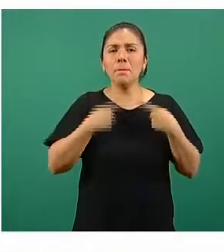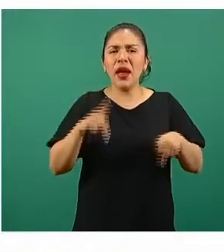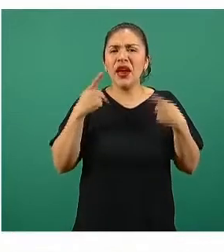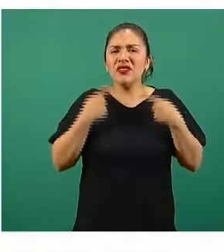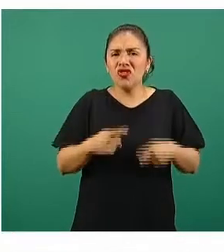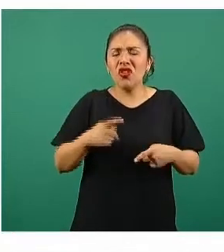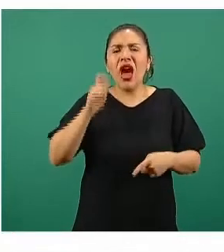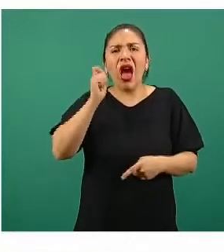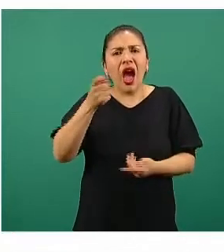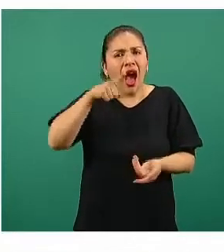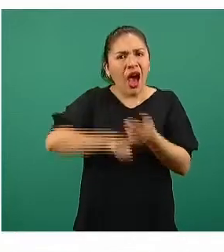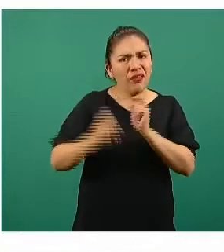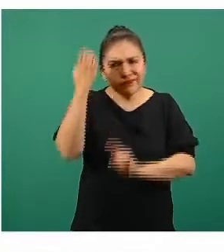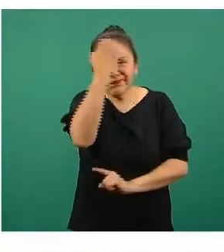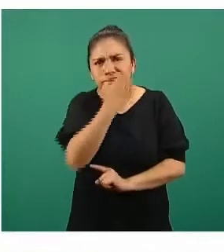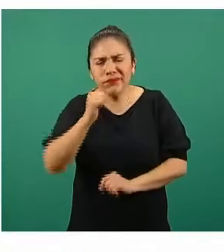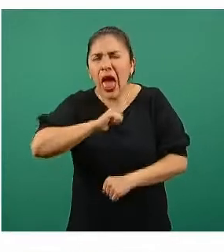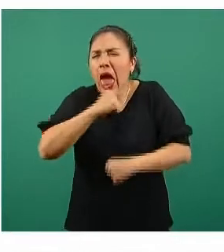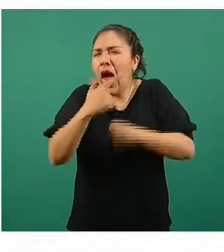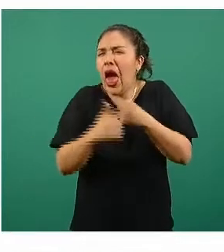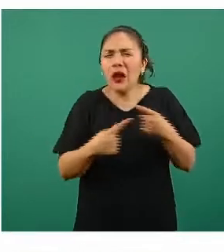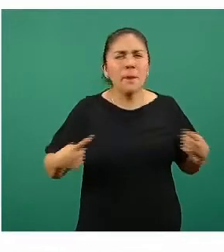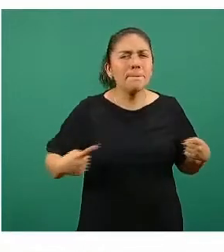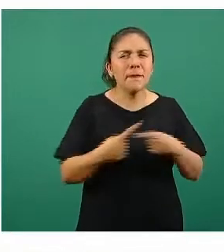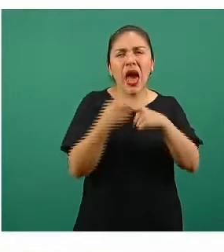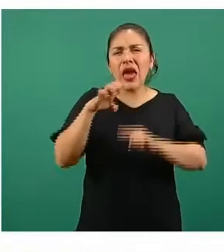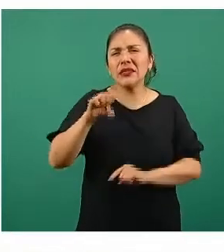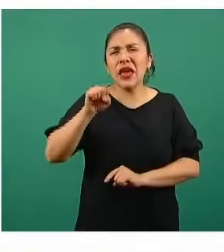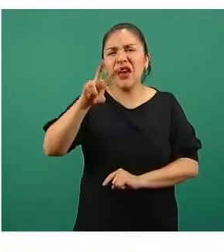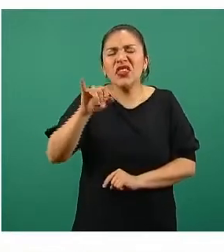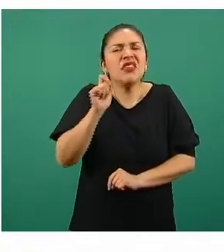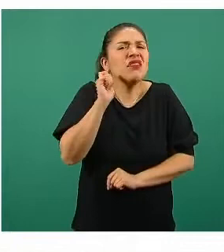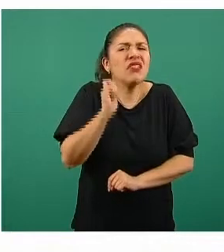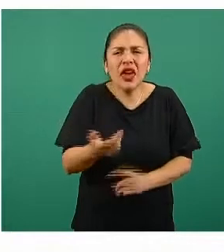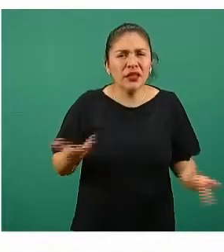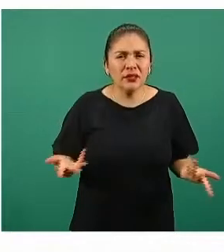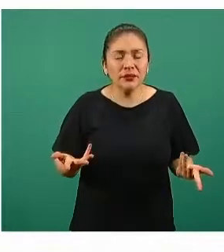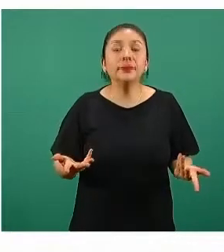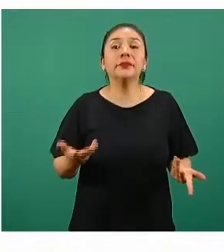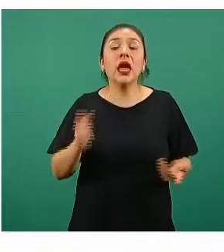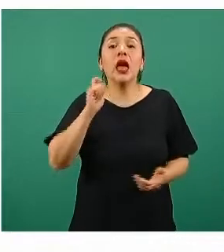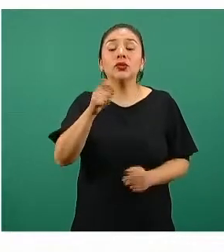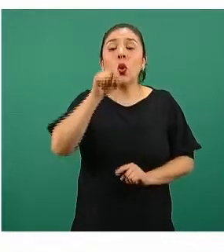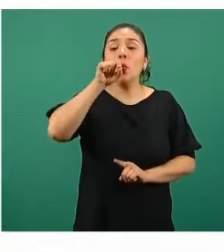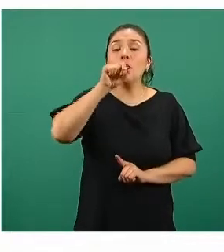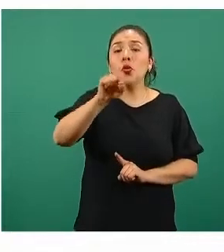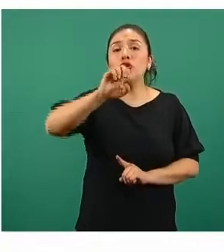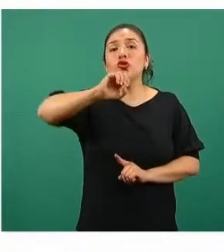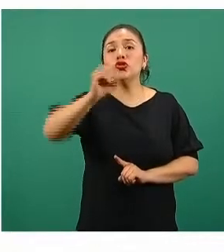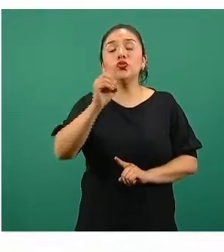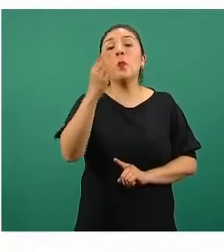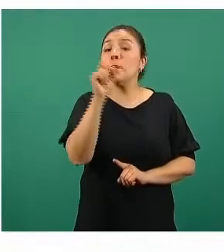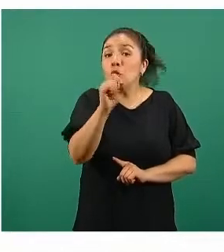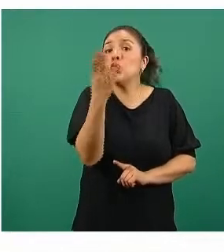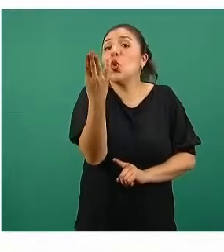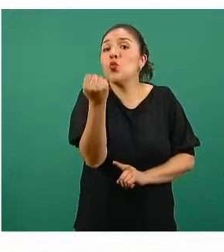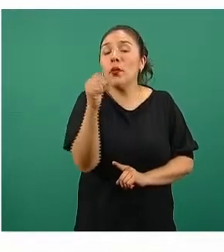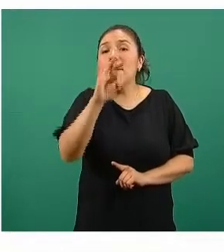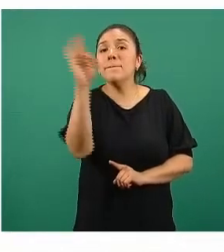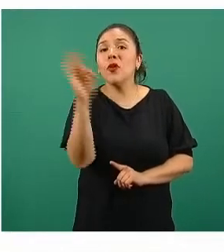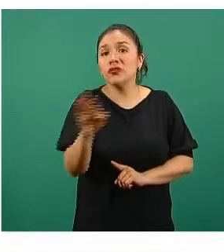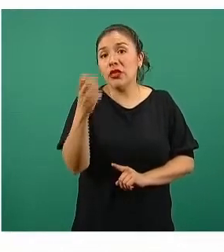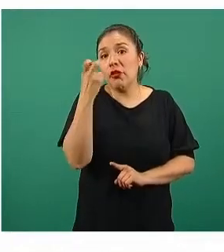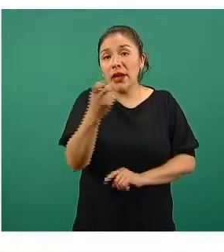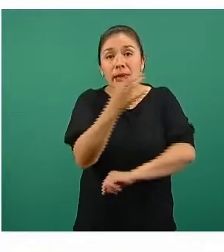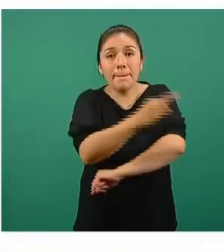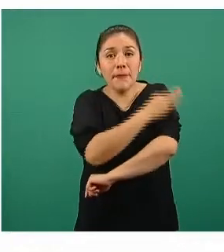que han sido observadas con algún ESAVI? El 0,9% de las dosis